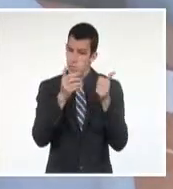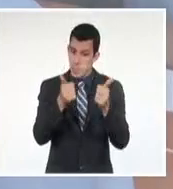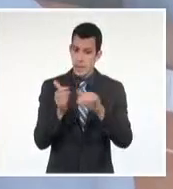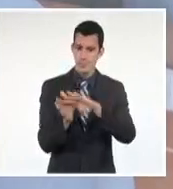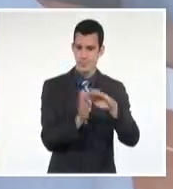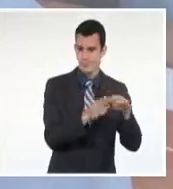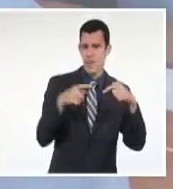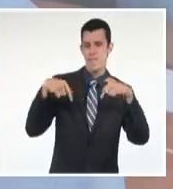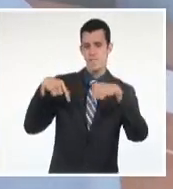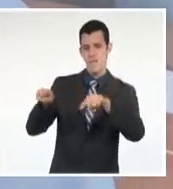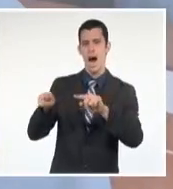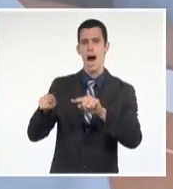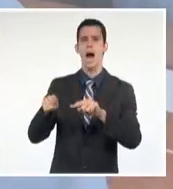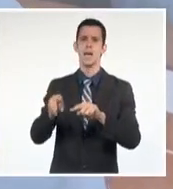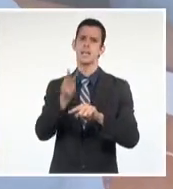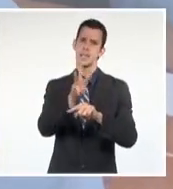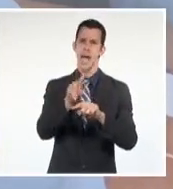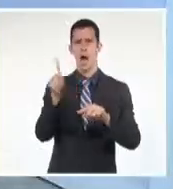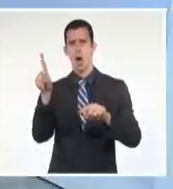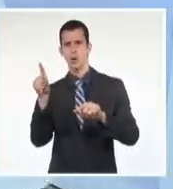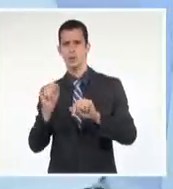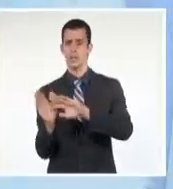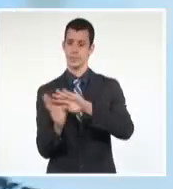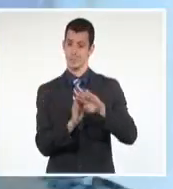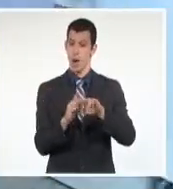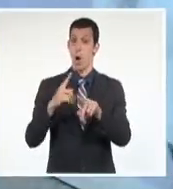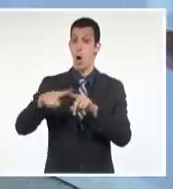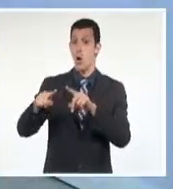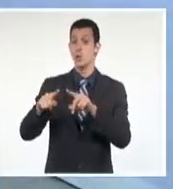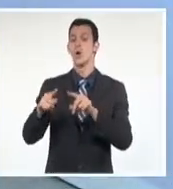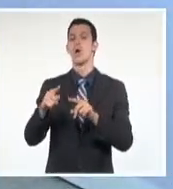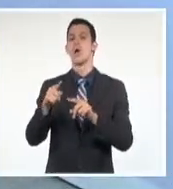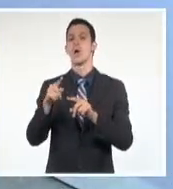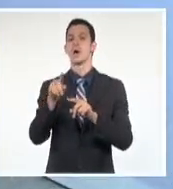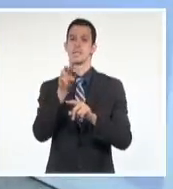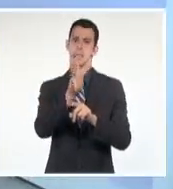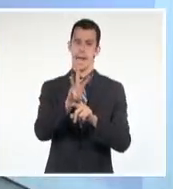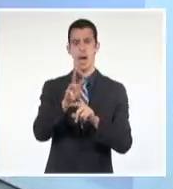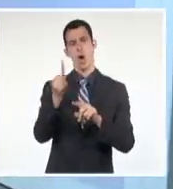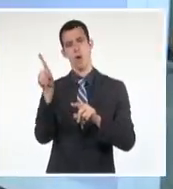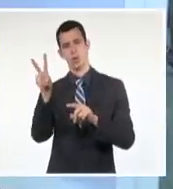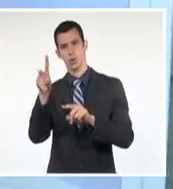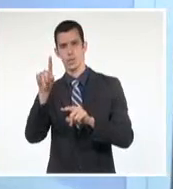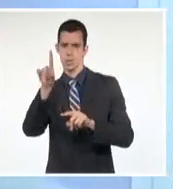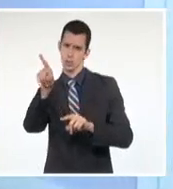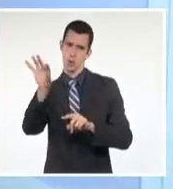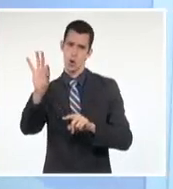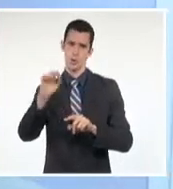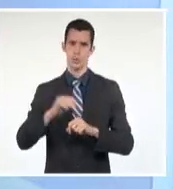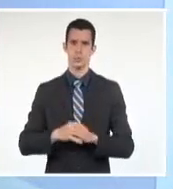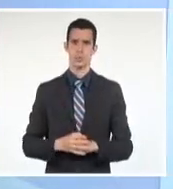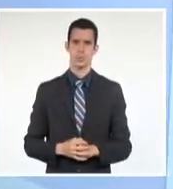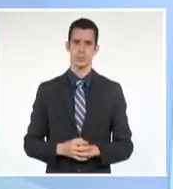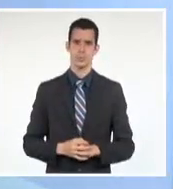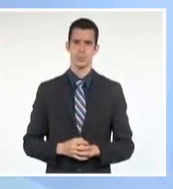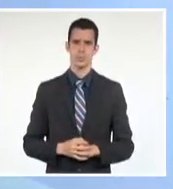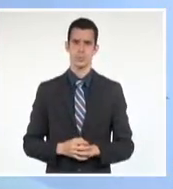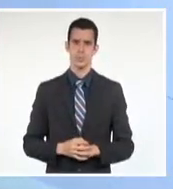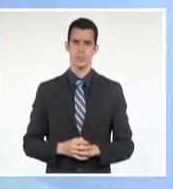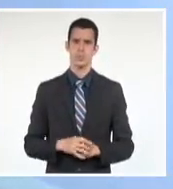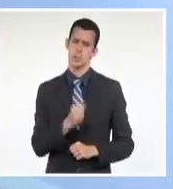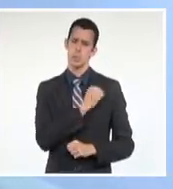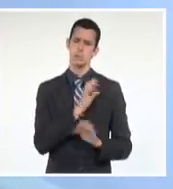fase 2 en los niños de 12 a 18 años. Quiero ayudar a otros niños que se puedan vacunar y vacunarme yo